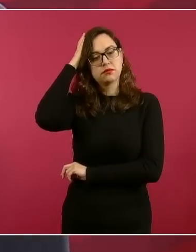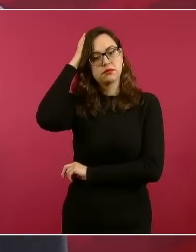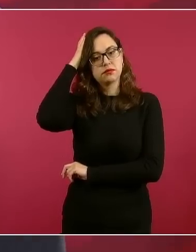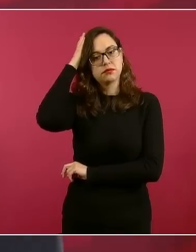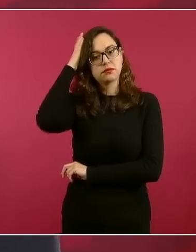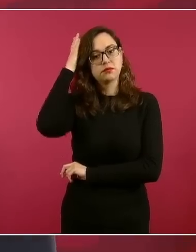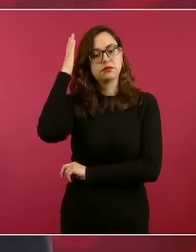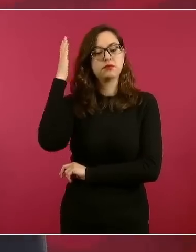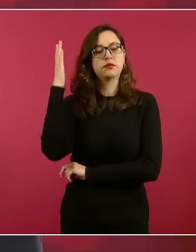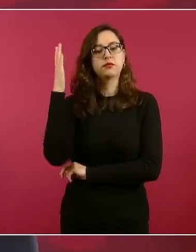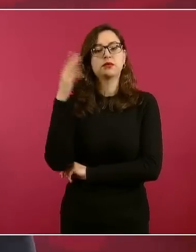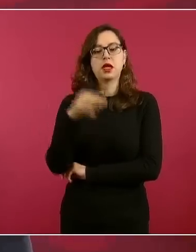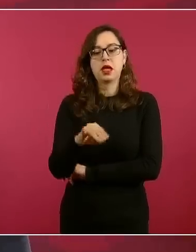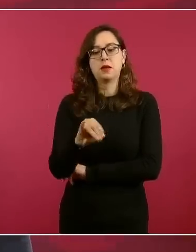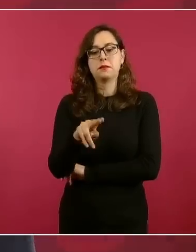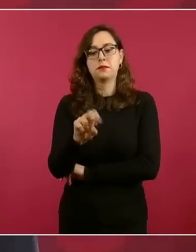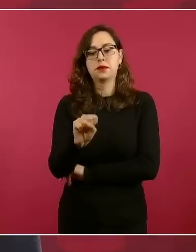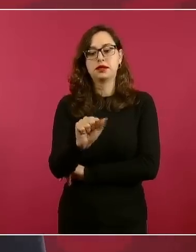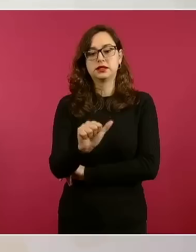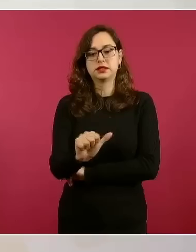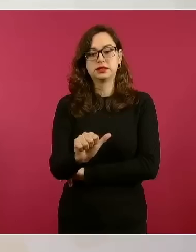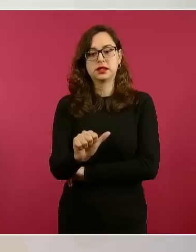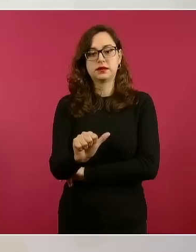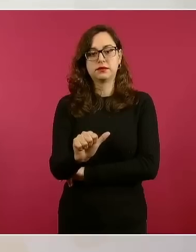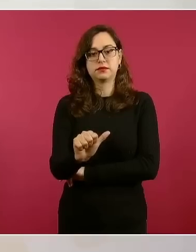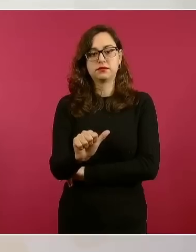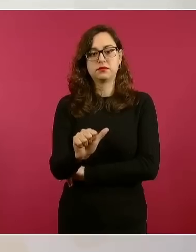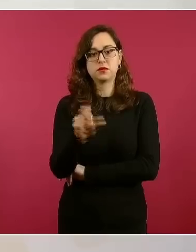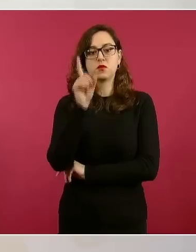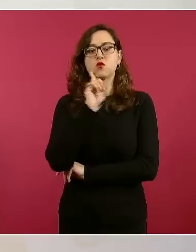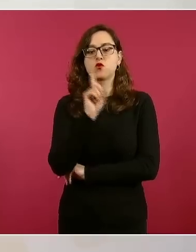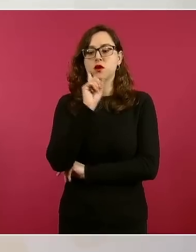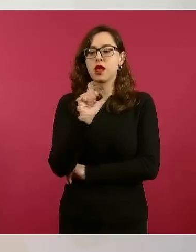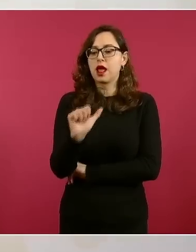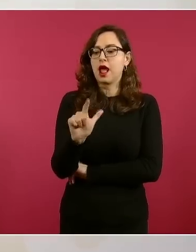de Minsa. Altagracia, vamos.